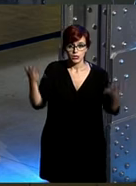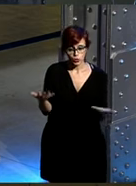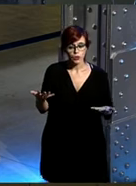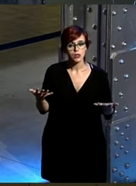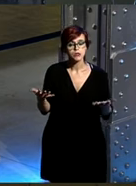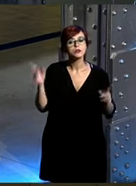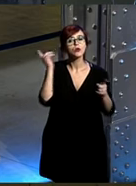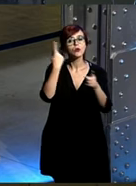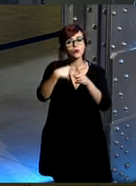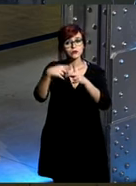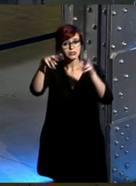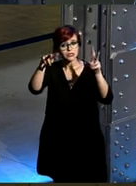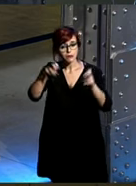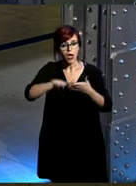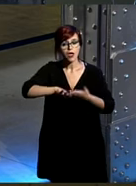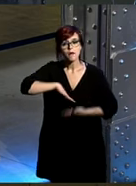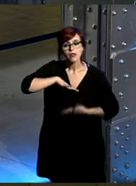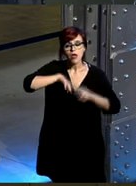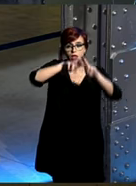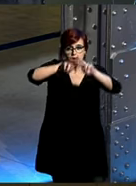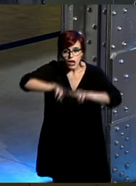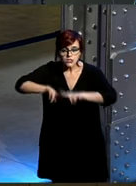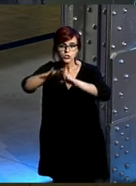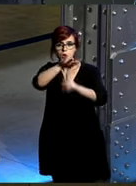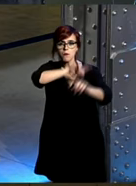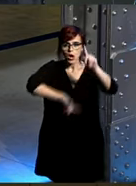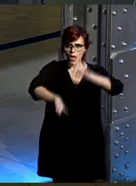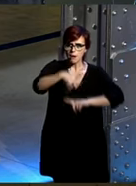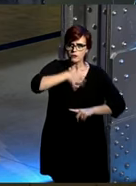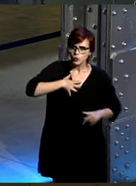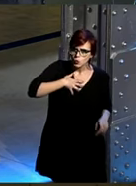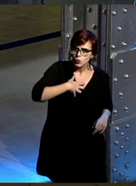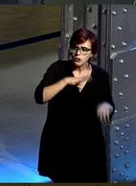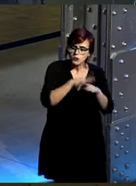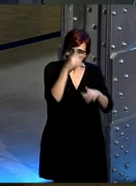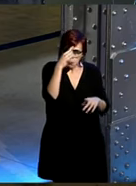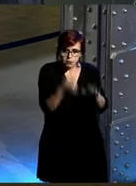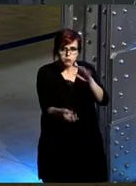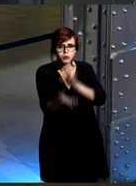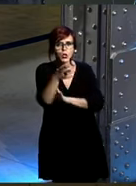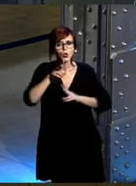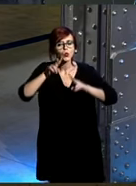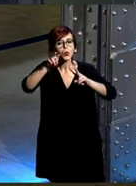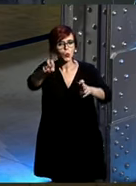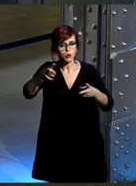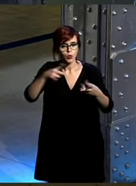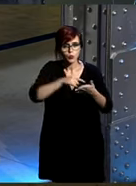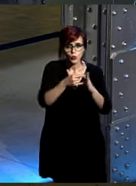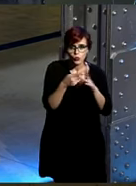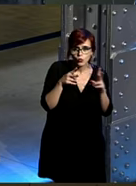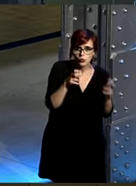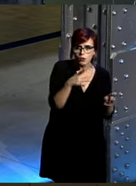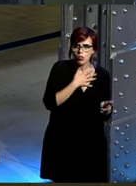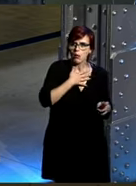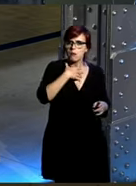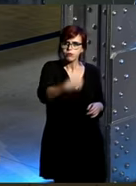cosas, de capacidad de análisis, de enfrentarse a problemas complejos, de generar innovación, de generar iniciativas, de